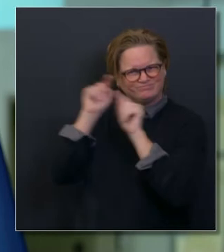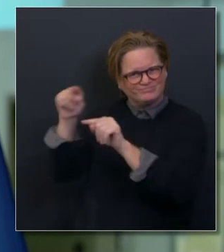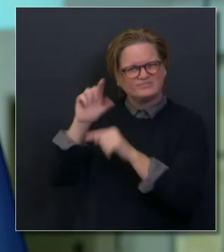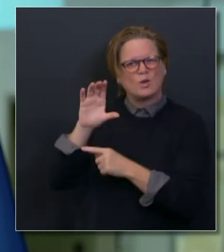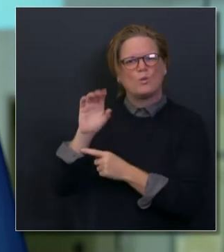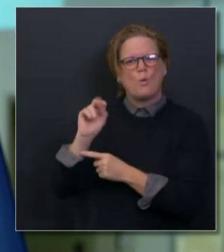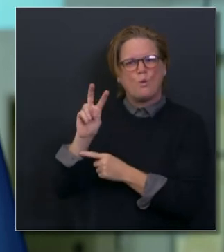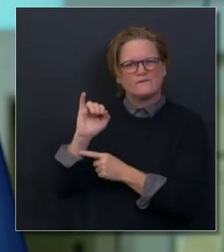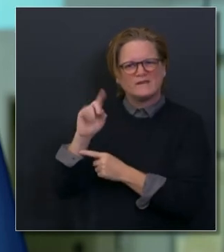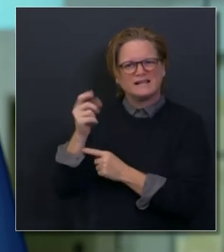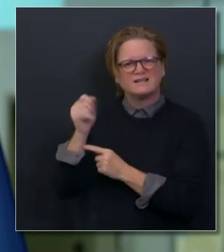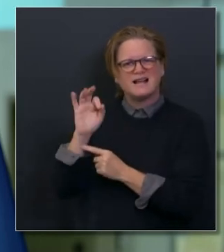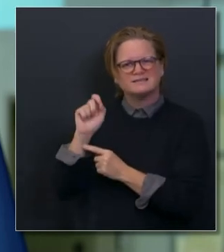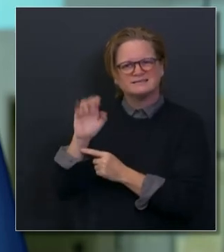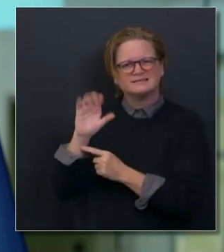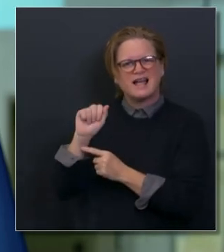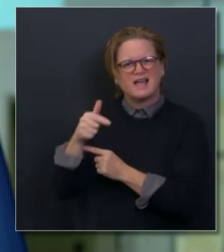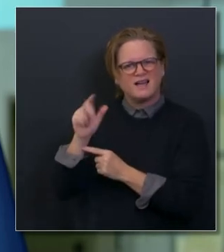web.